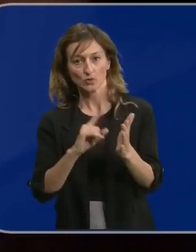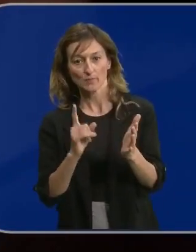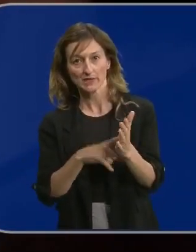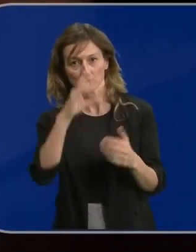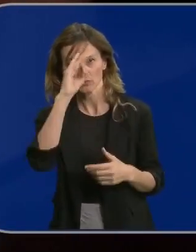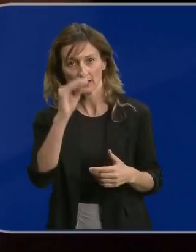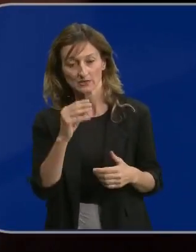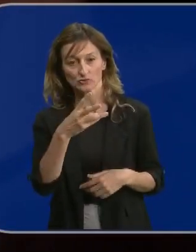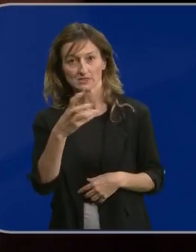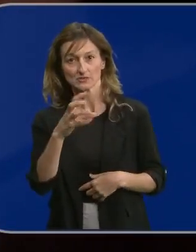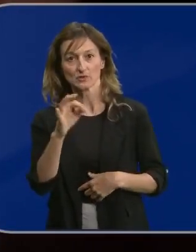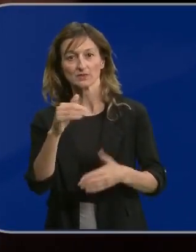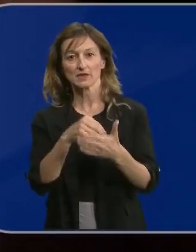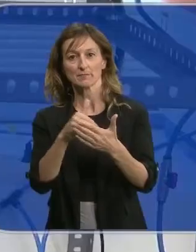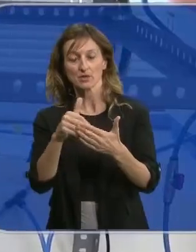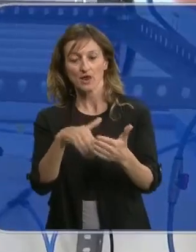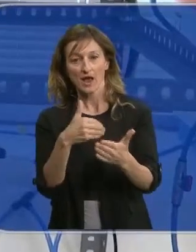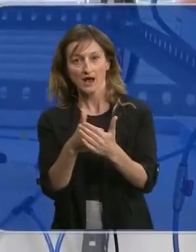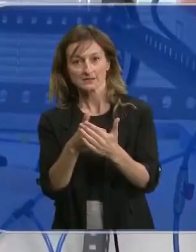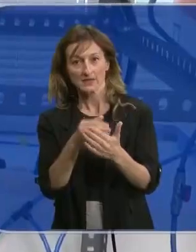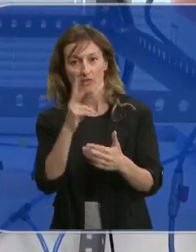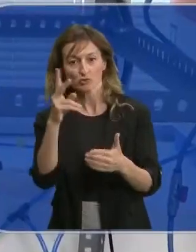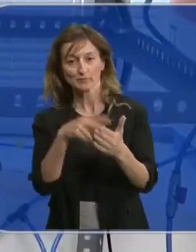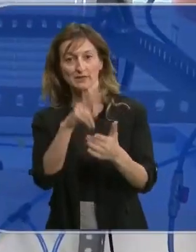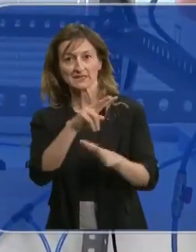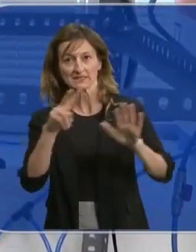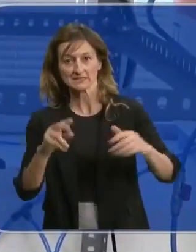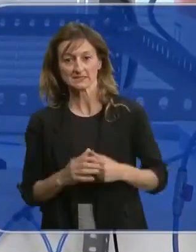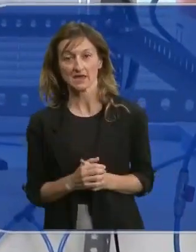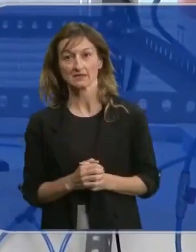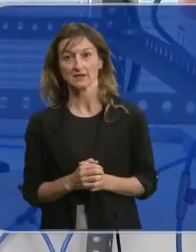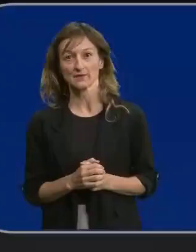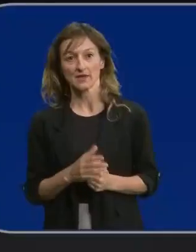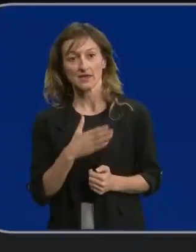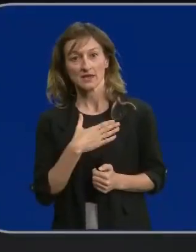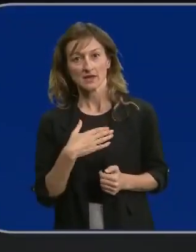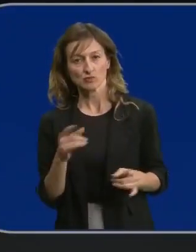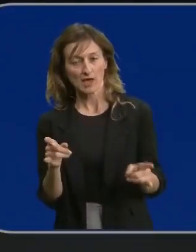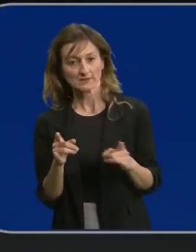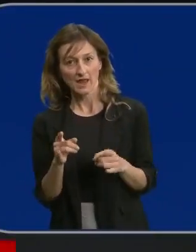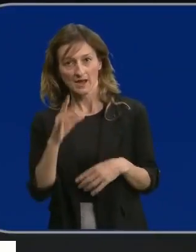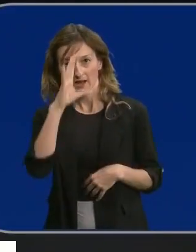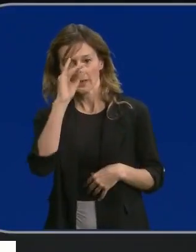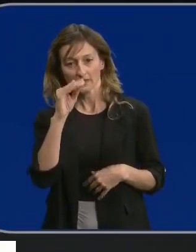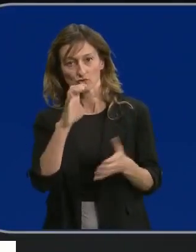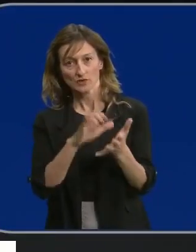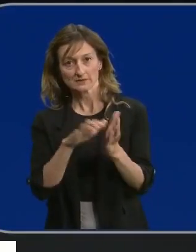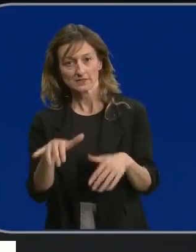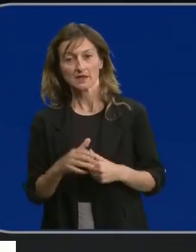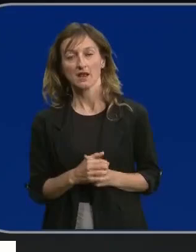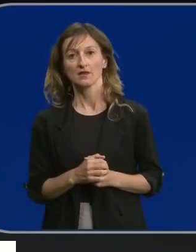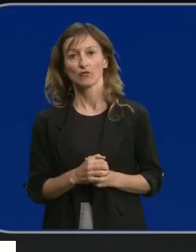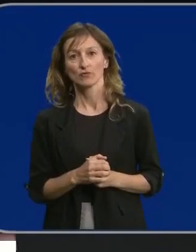talento 350 millones de euros hasta 2027 para generar atraer y fidelizar el talento en castella y